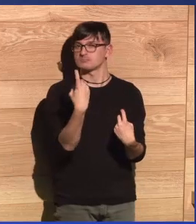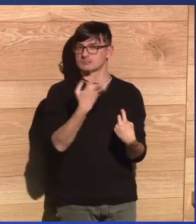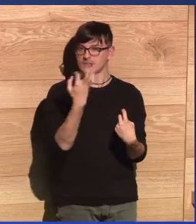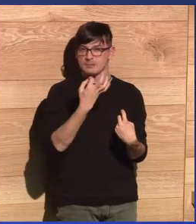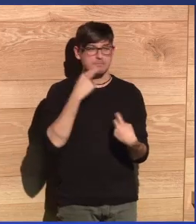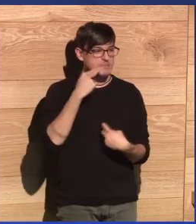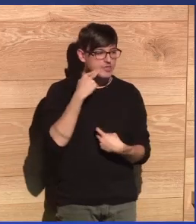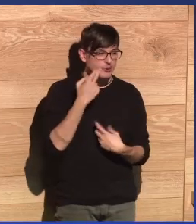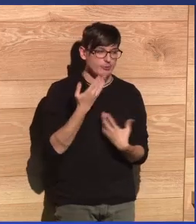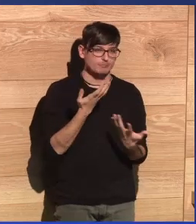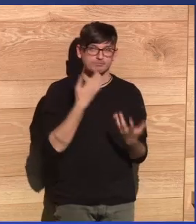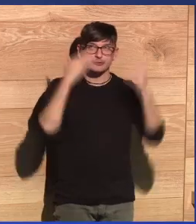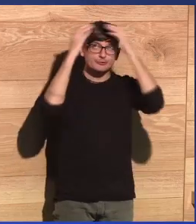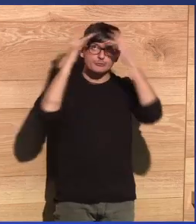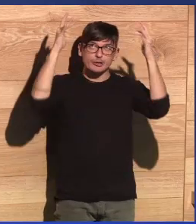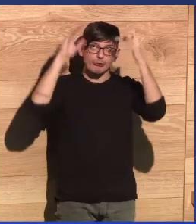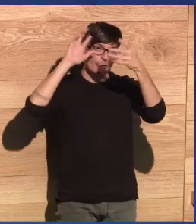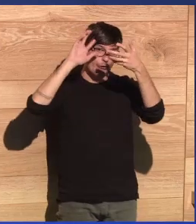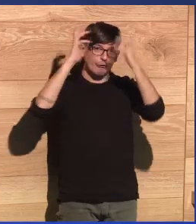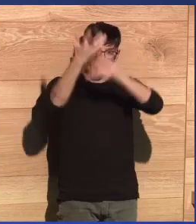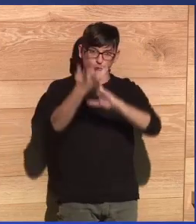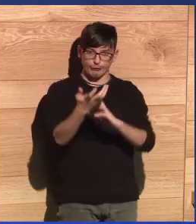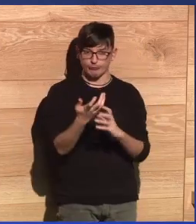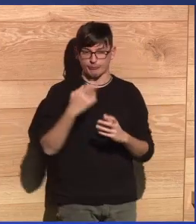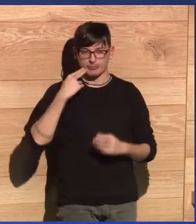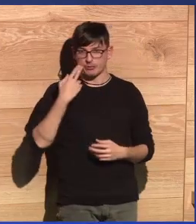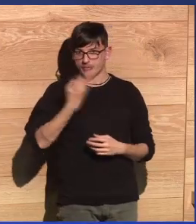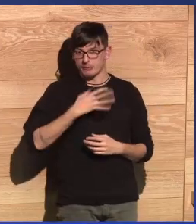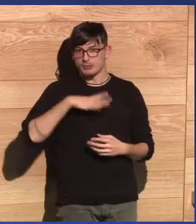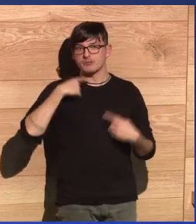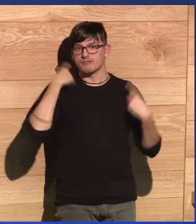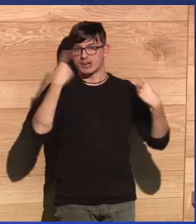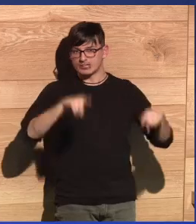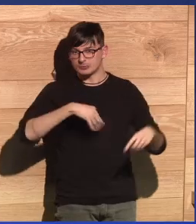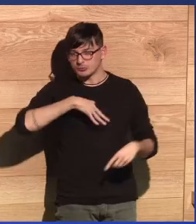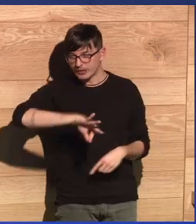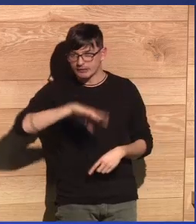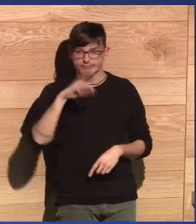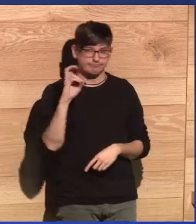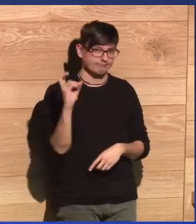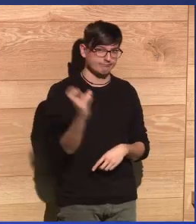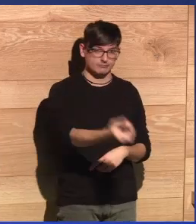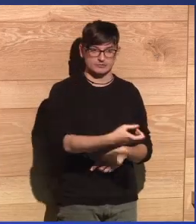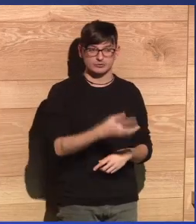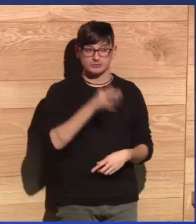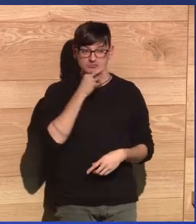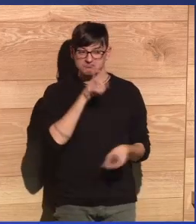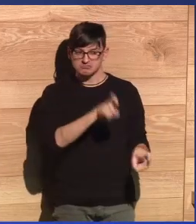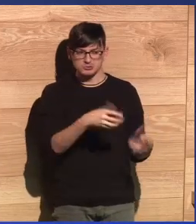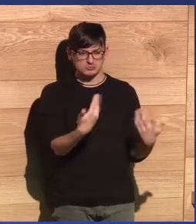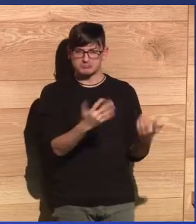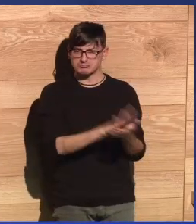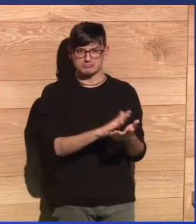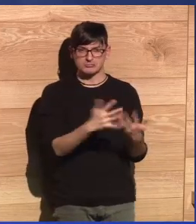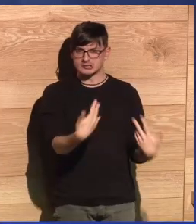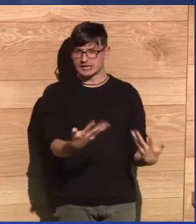que tener miedo a esos sueños locos porque existe la posibilidad del fracaso. Y creo que todavía tenemos que enseñar que no pasa nada por